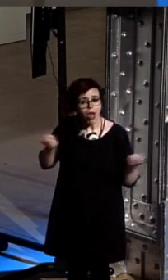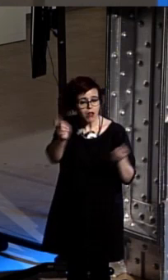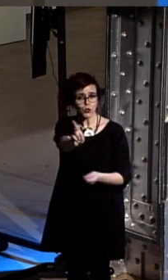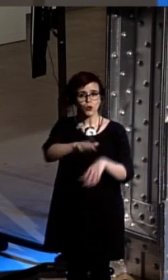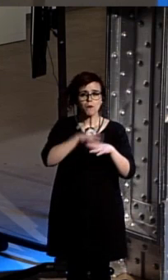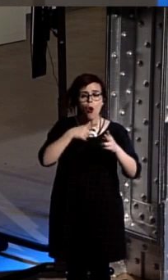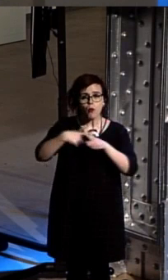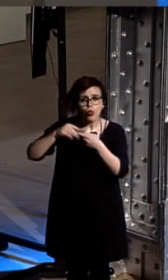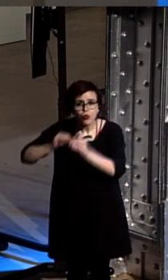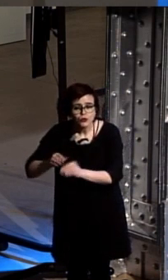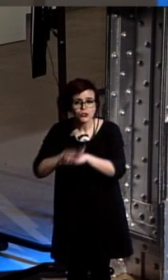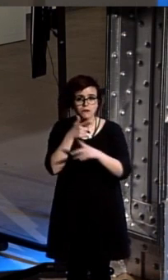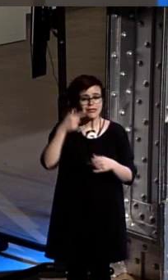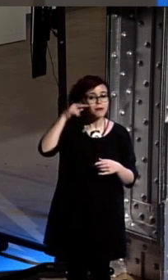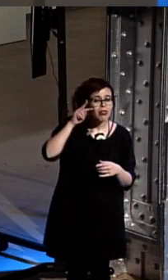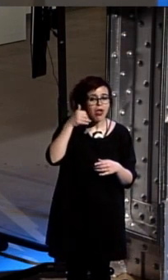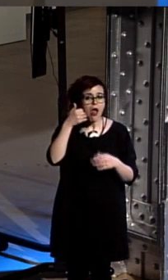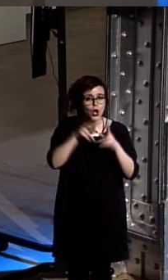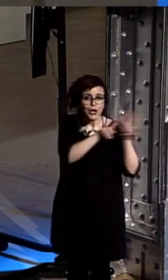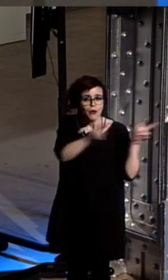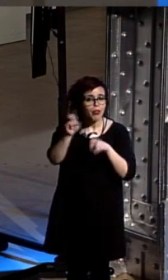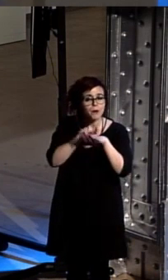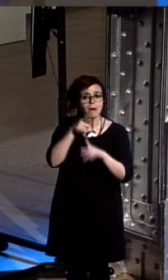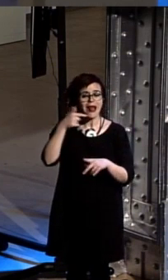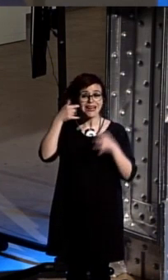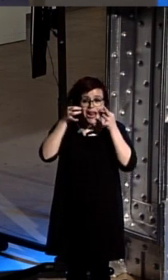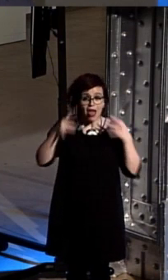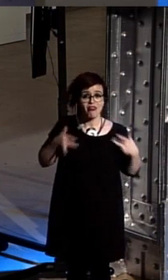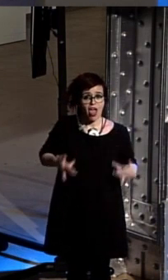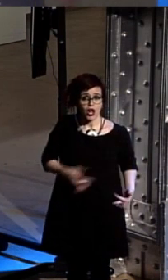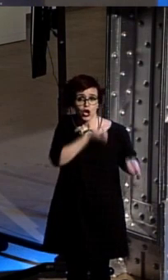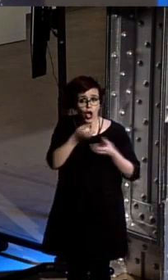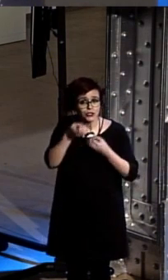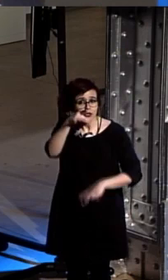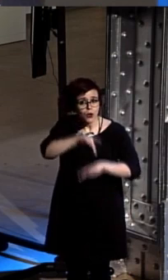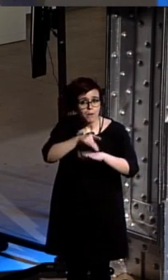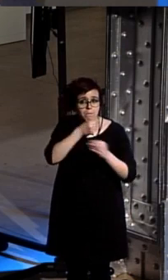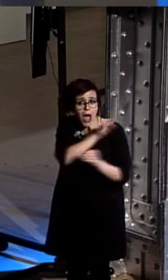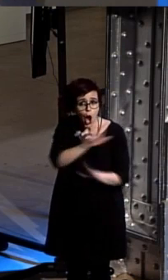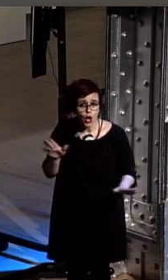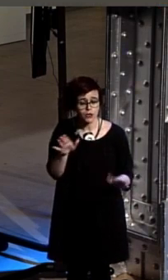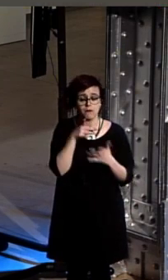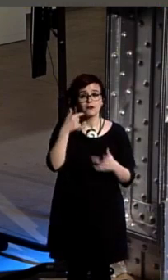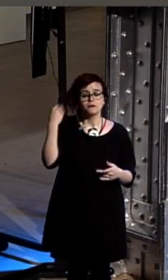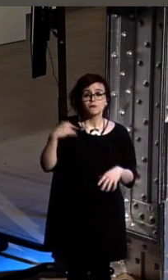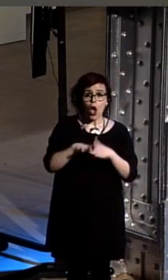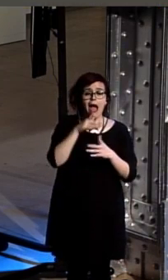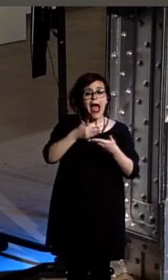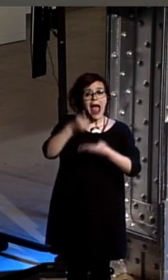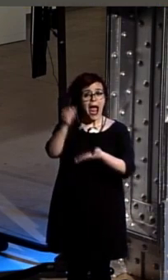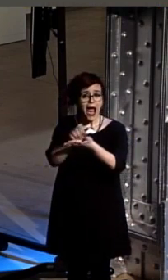crear productos, experiencias innovadores, también ofrecer mejores diagnósticos. Este es un artículo del New York Times que puede que algunos de